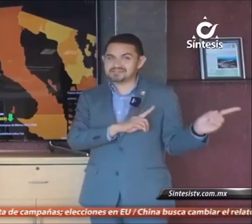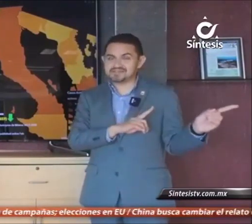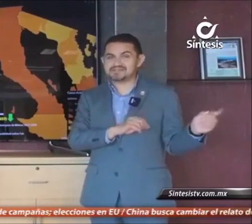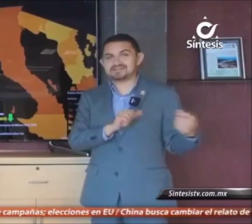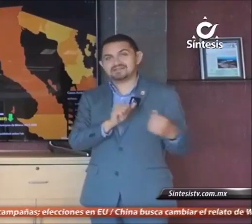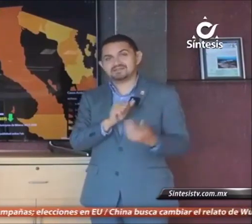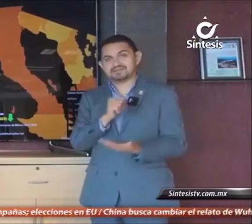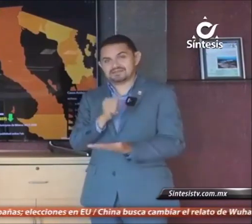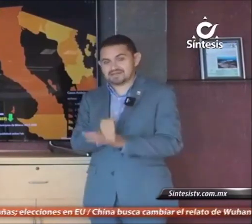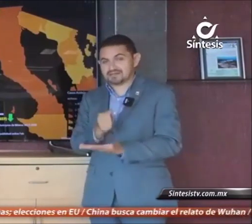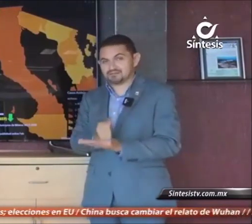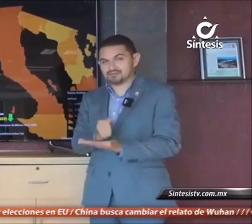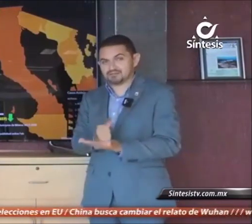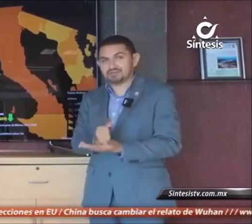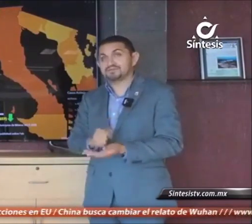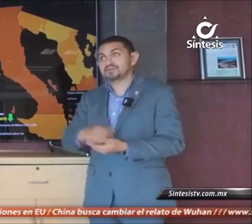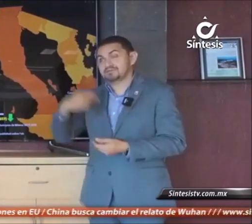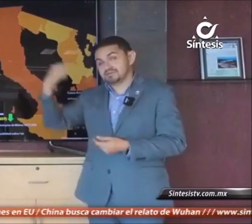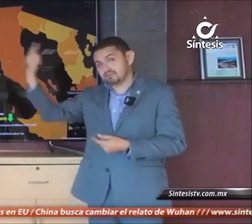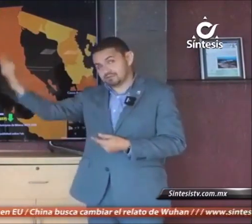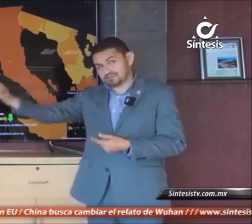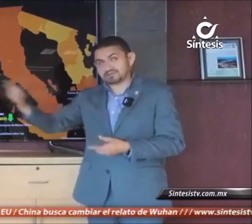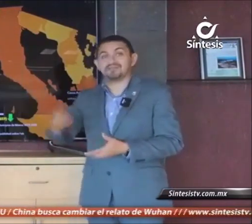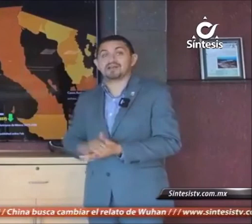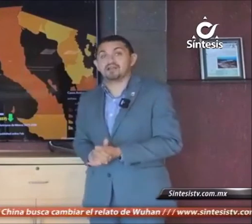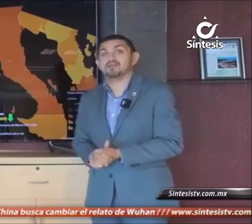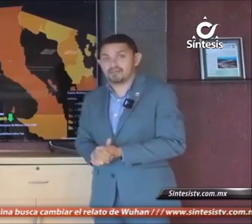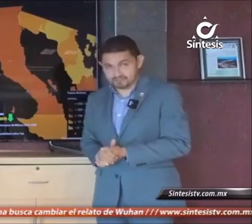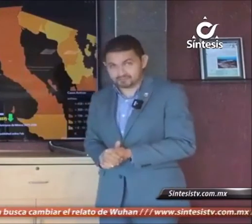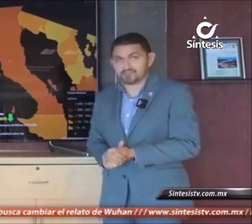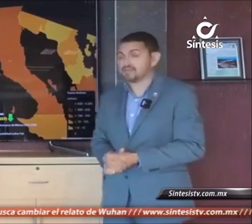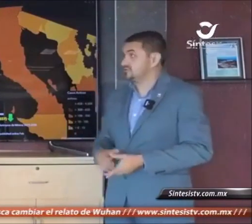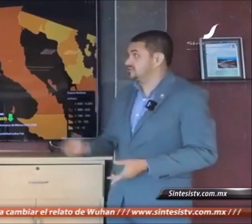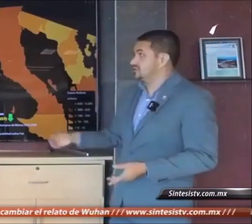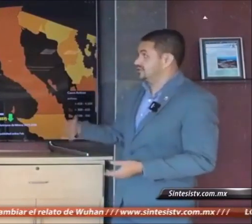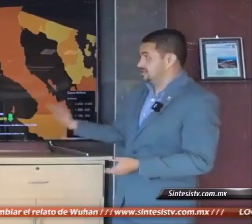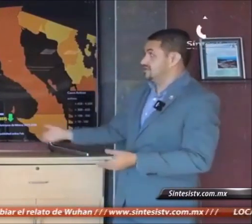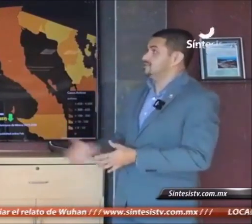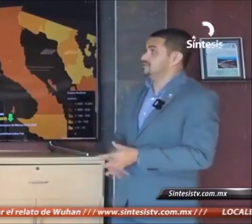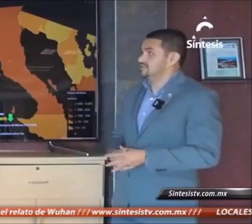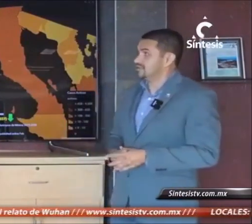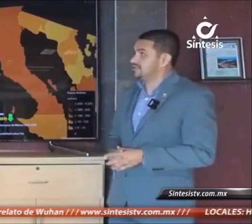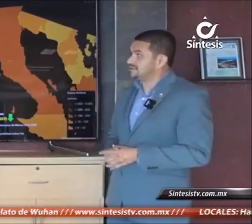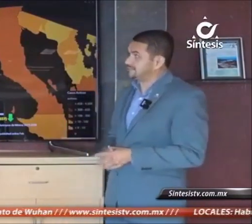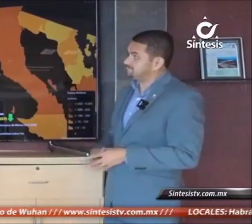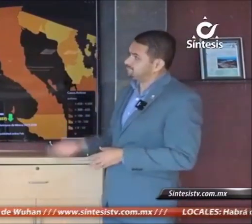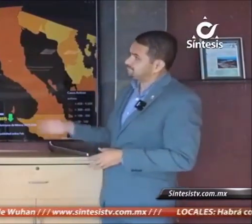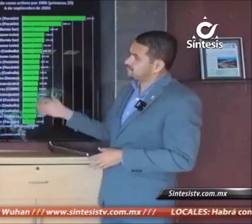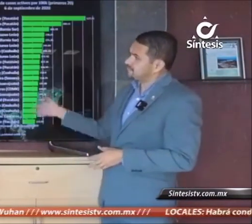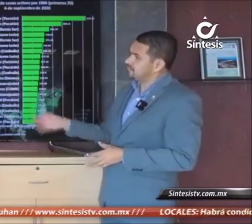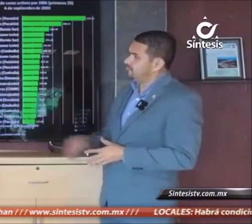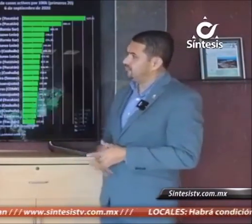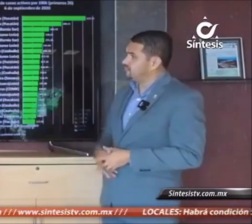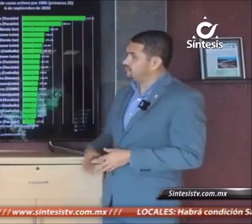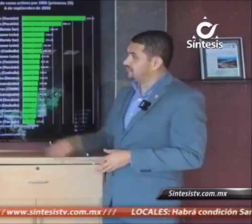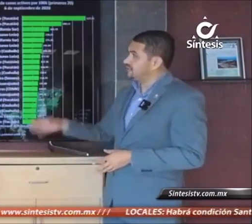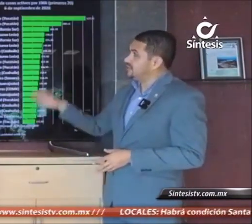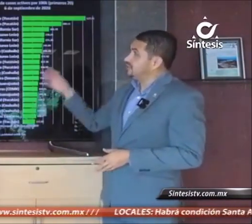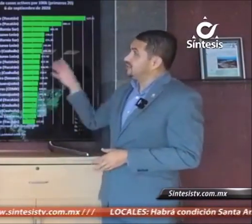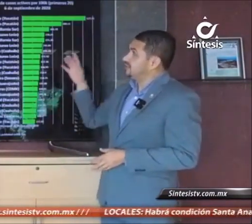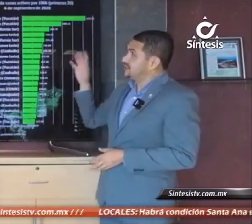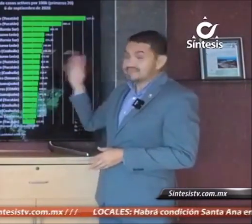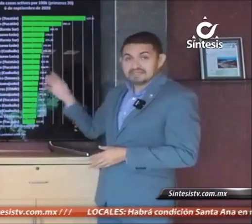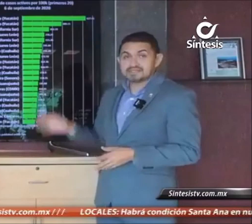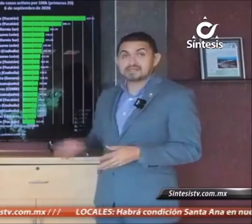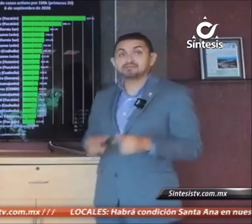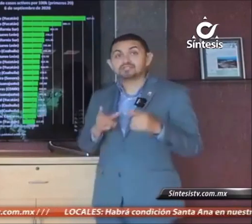17,663 contagios acumulados y 3,228 decesos a causa del virus. La semana que comprende del 7 al 13 de